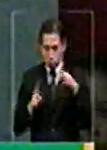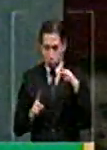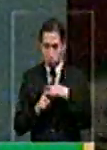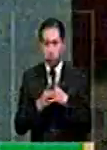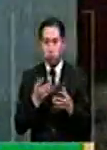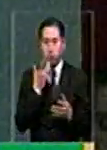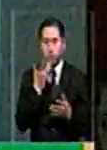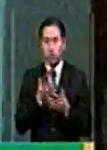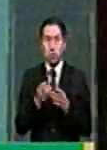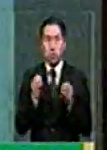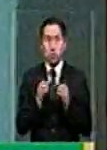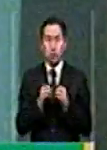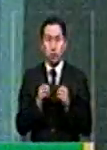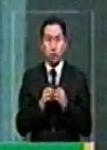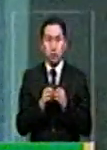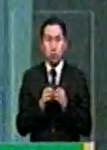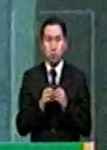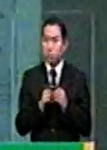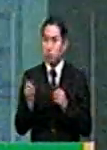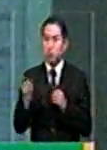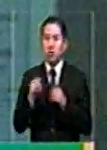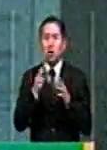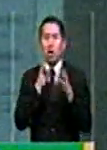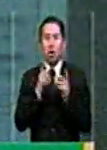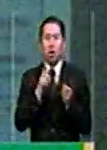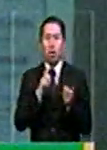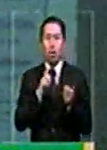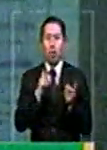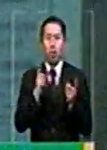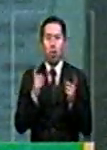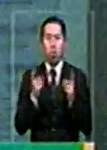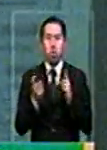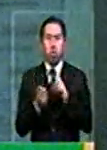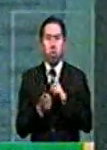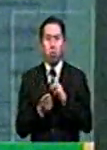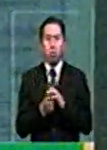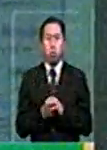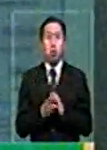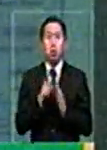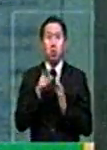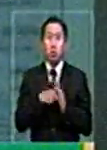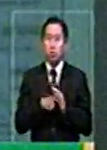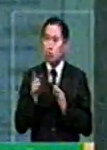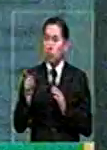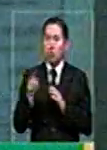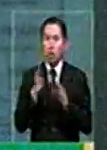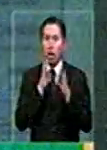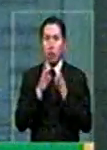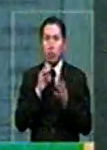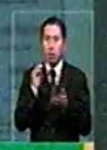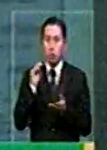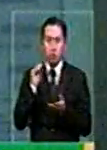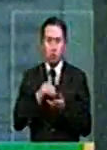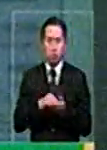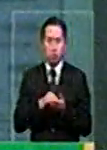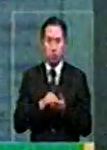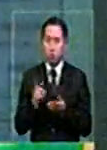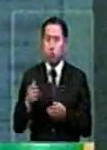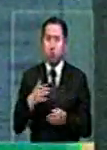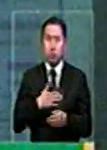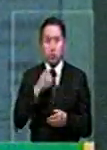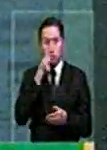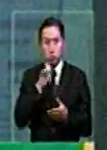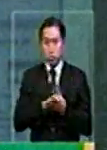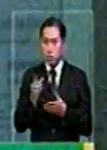pruebas, ya va cambiando de versiones. Y en una de sus versiones señala ya, mi esposa es